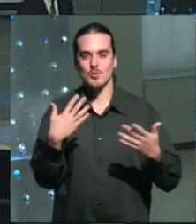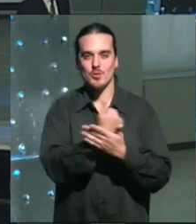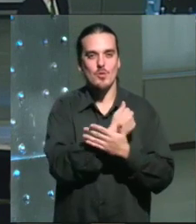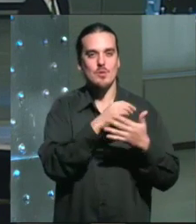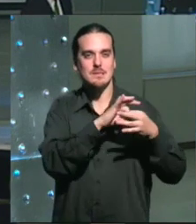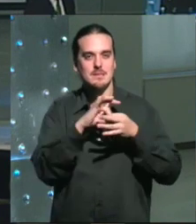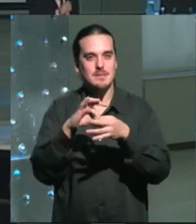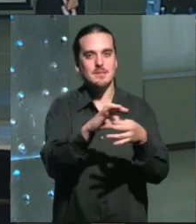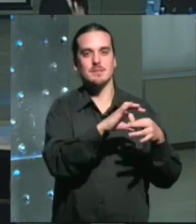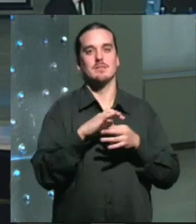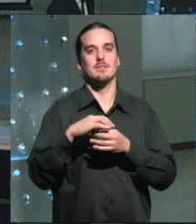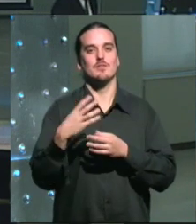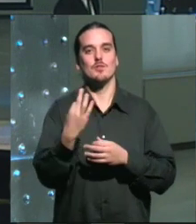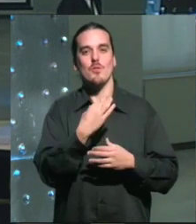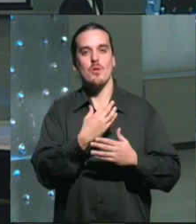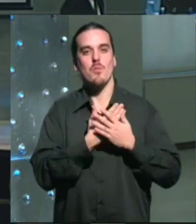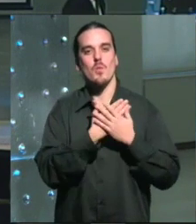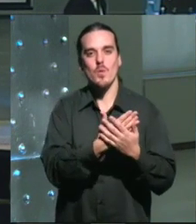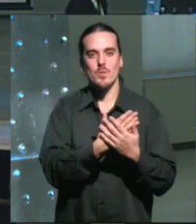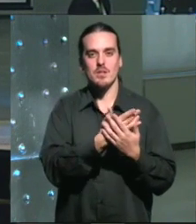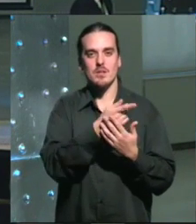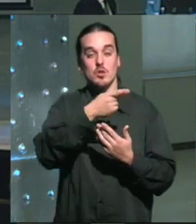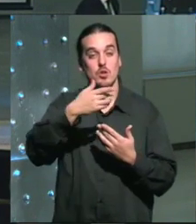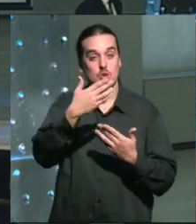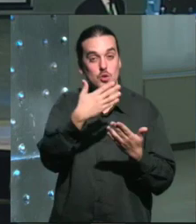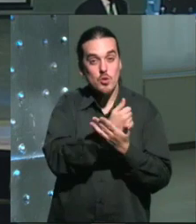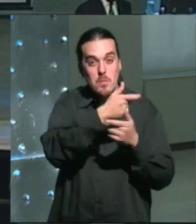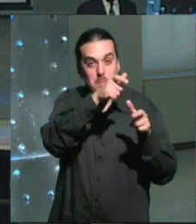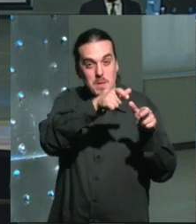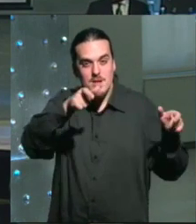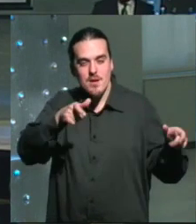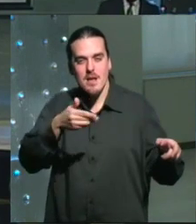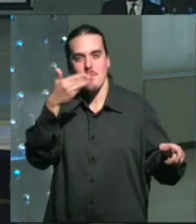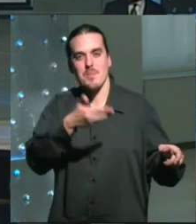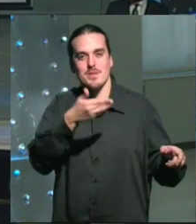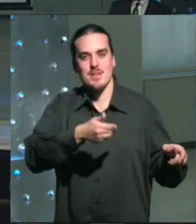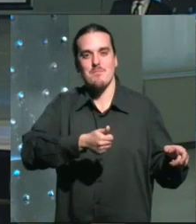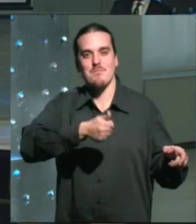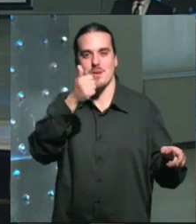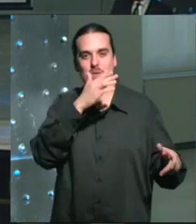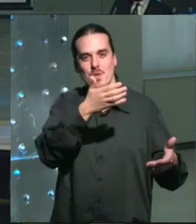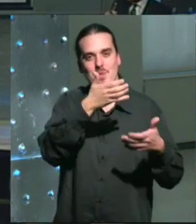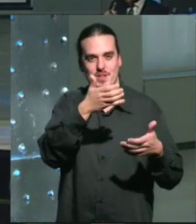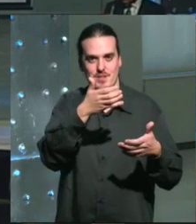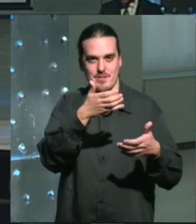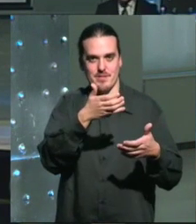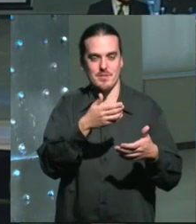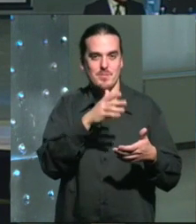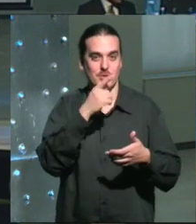importa el qué ocurre mañana, nos va a dar la victoria. Y esto solo porque hemos construido